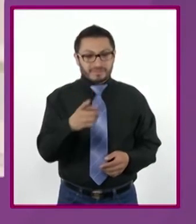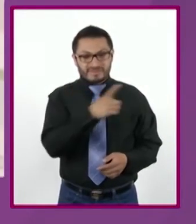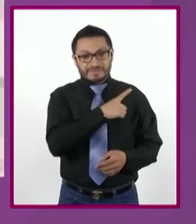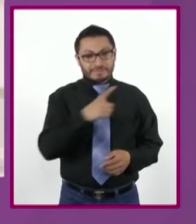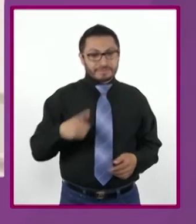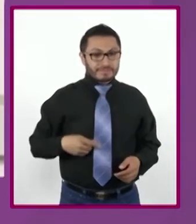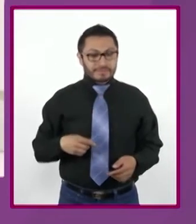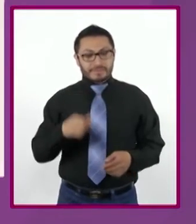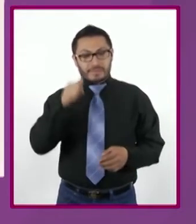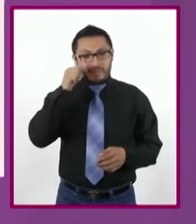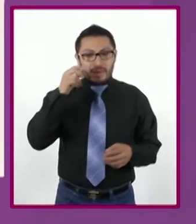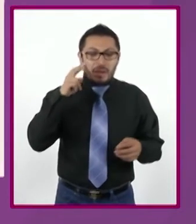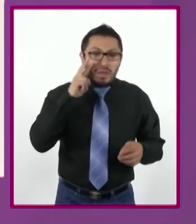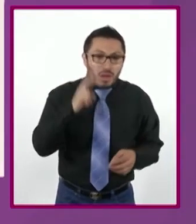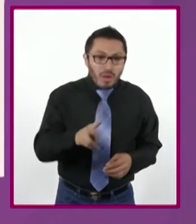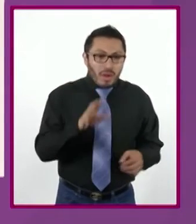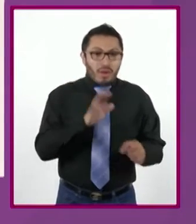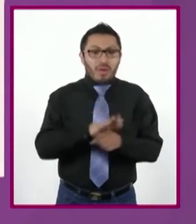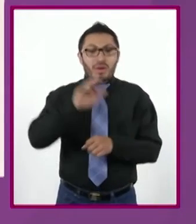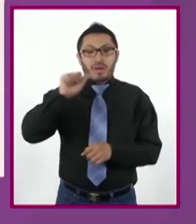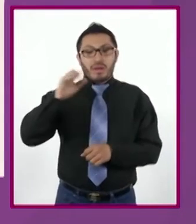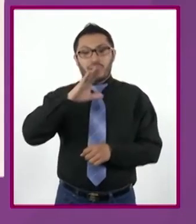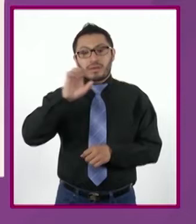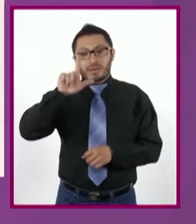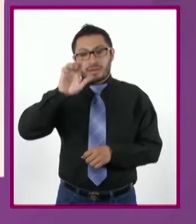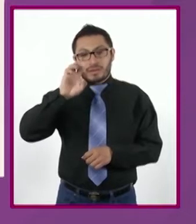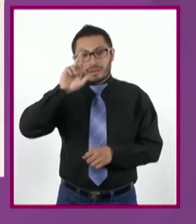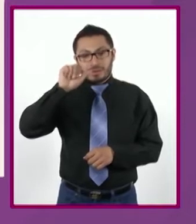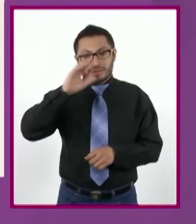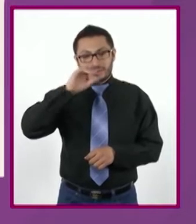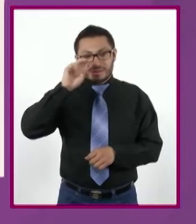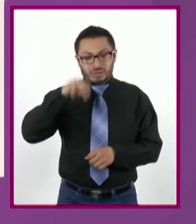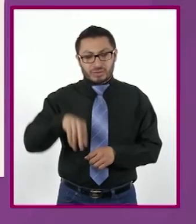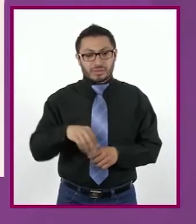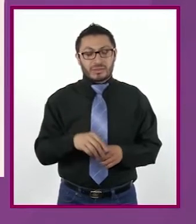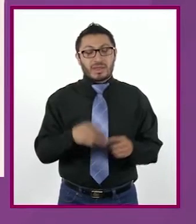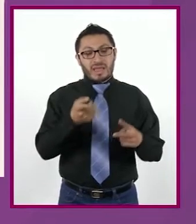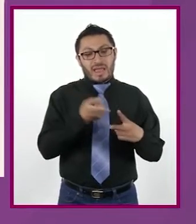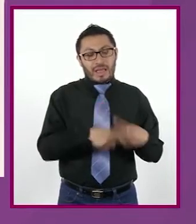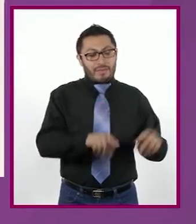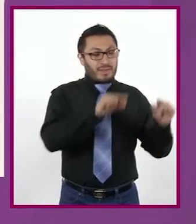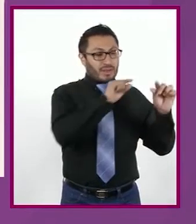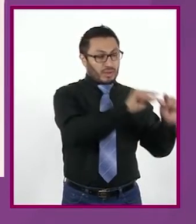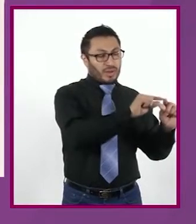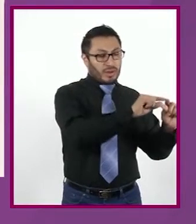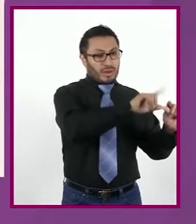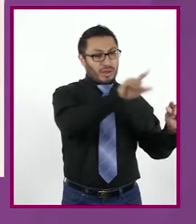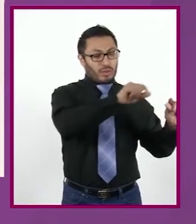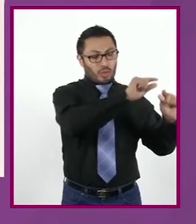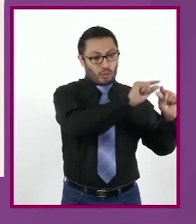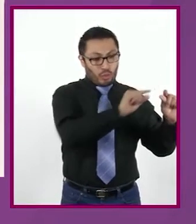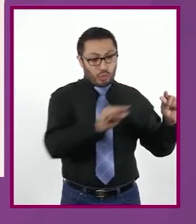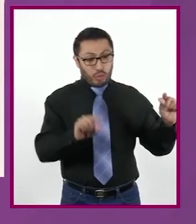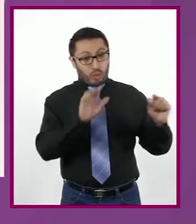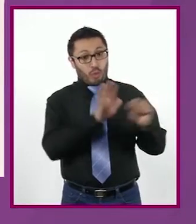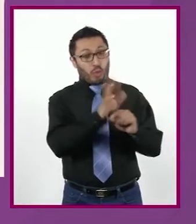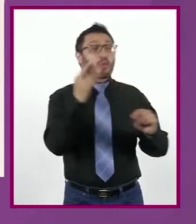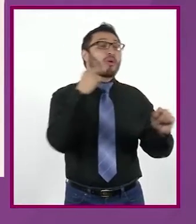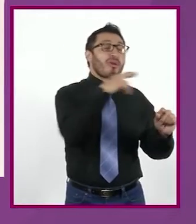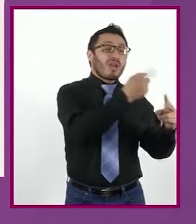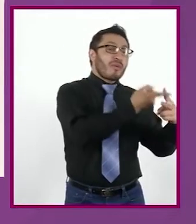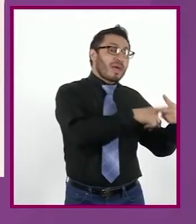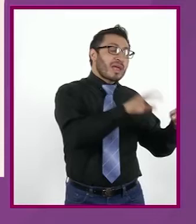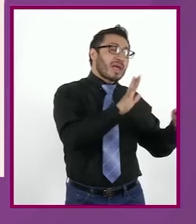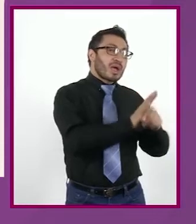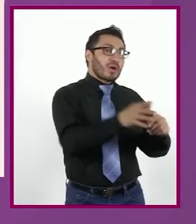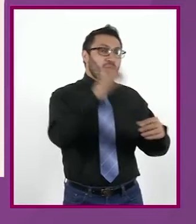debemos obtener la aceleración del balín, partiendo del tiempo en que se desplazó por el riel, con qué velocidad inicia y la